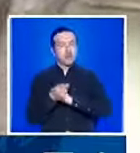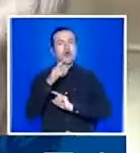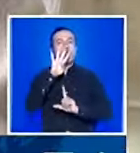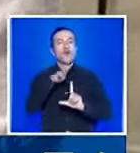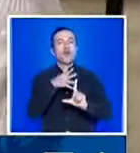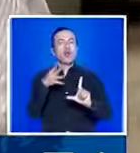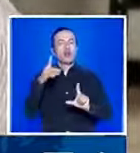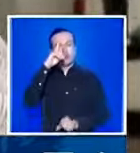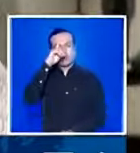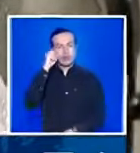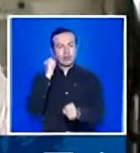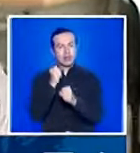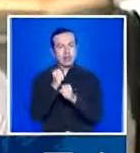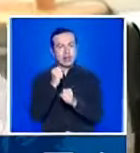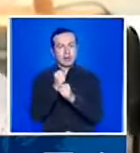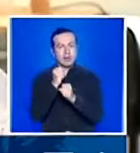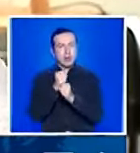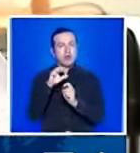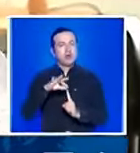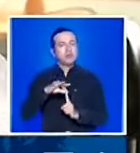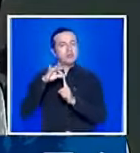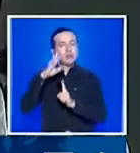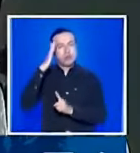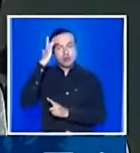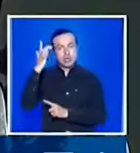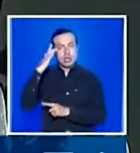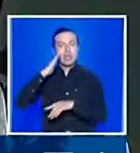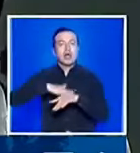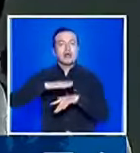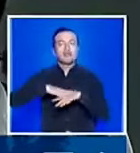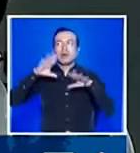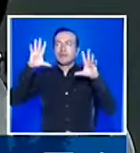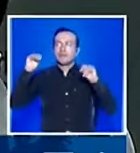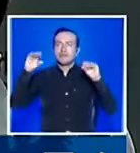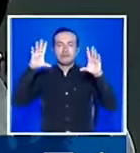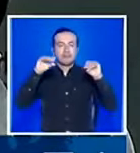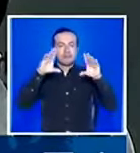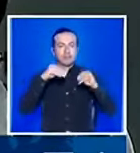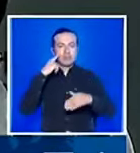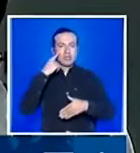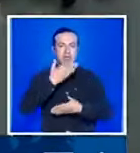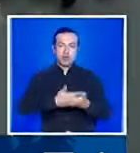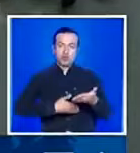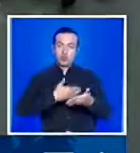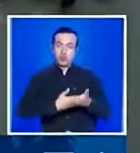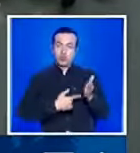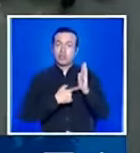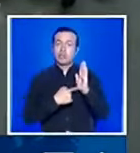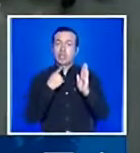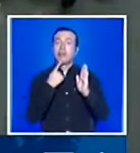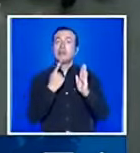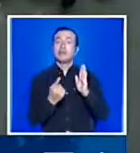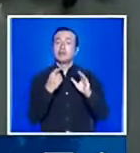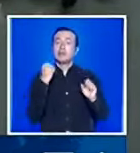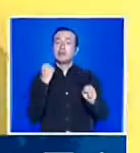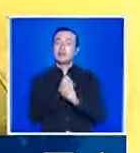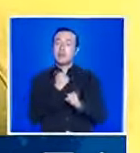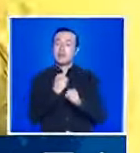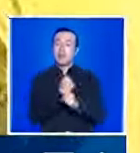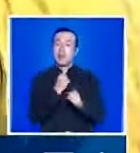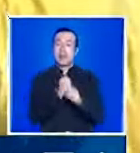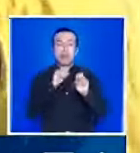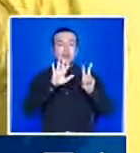jornada laboral especial por los constantes apagones. En el documento se establece que se trabaje entre las